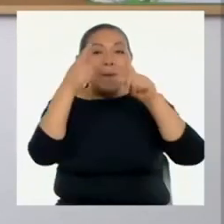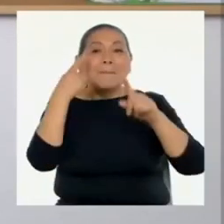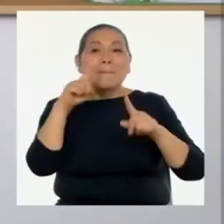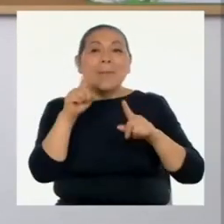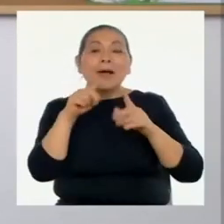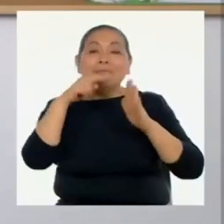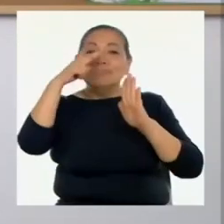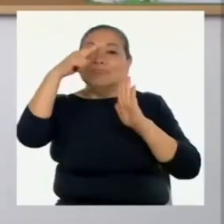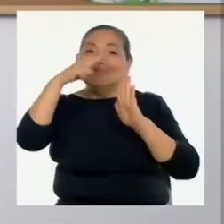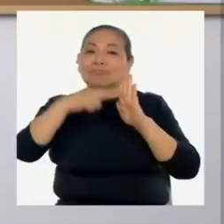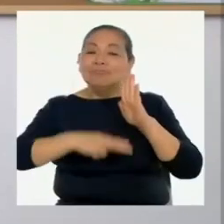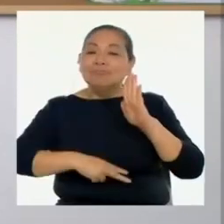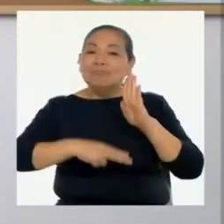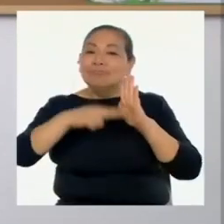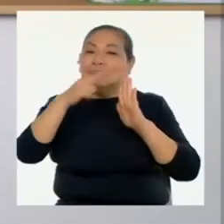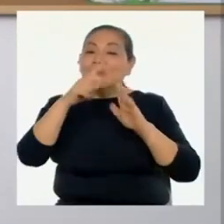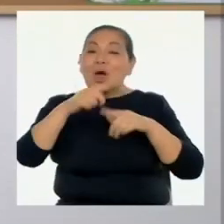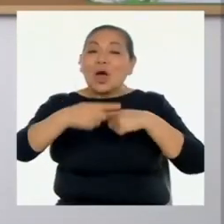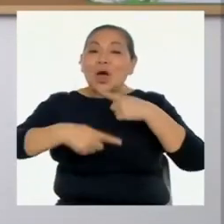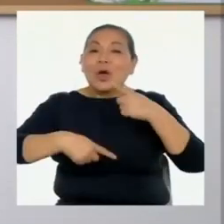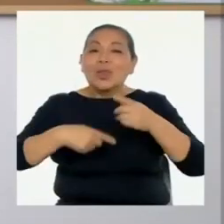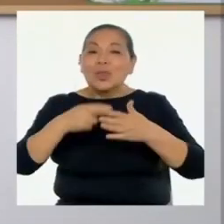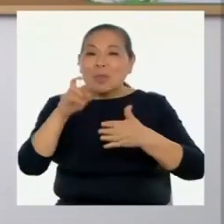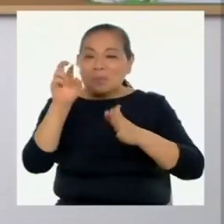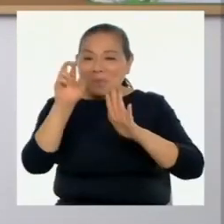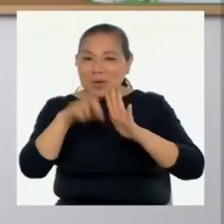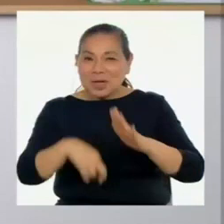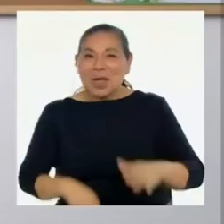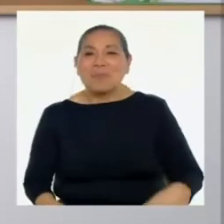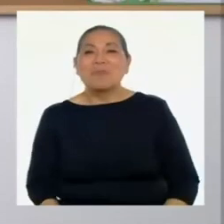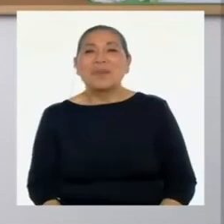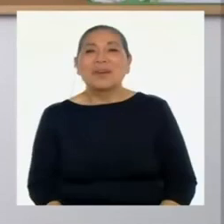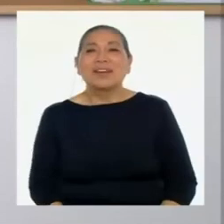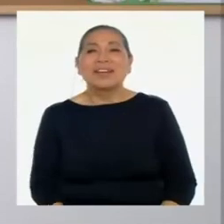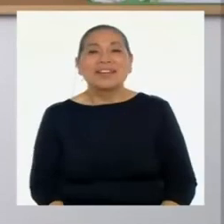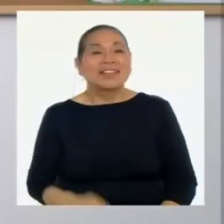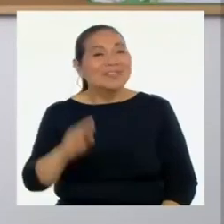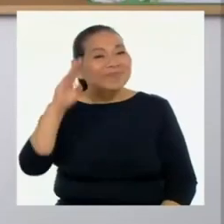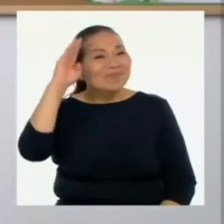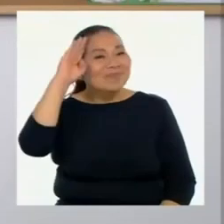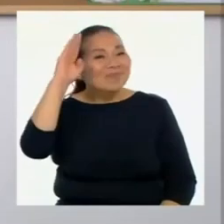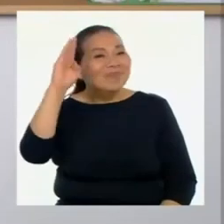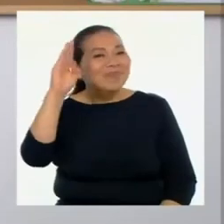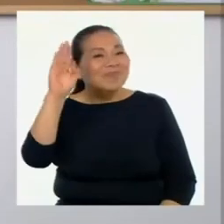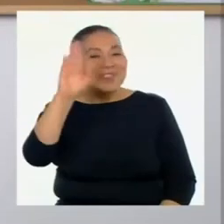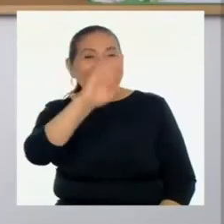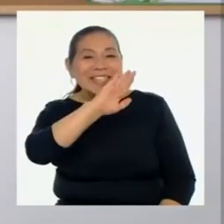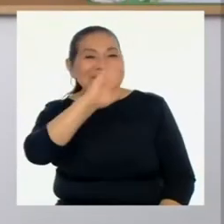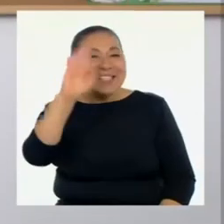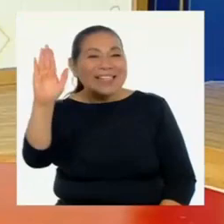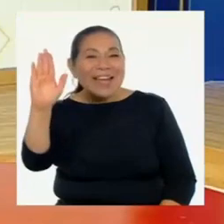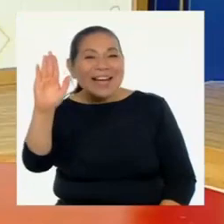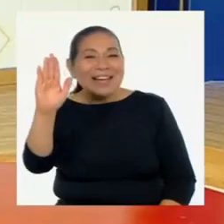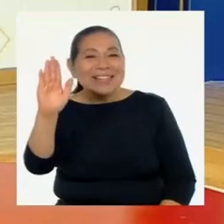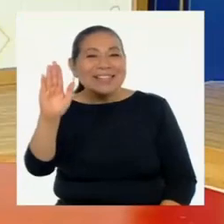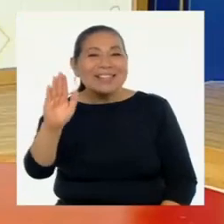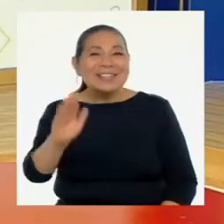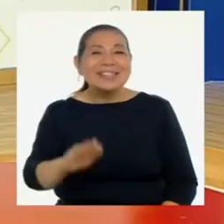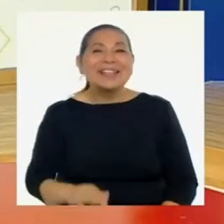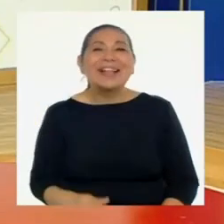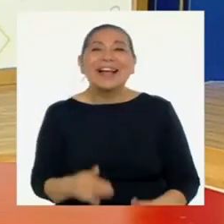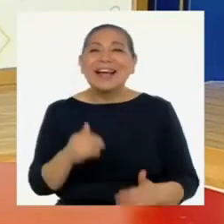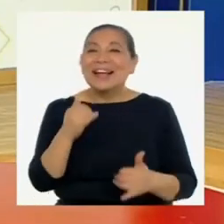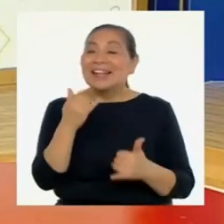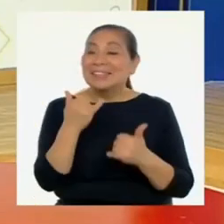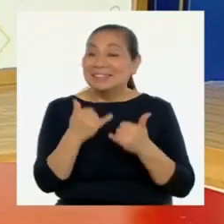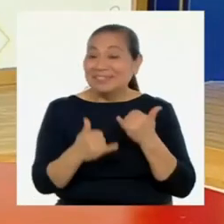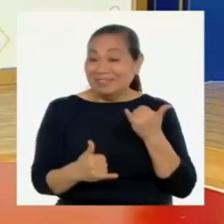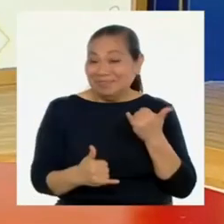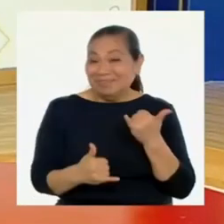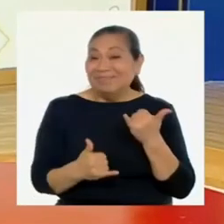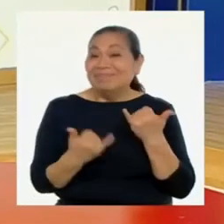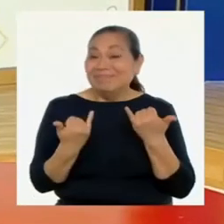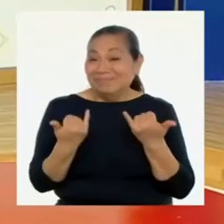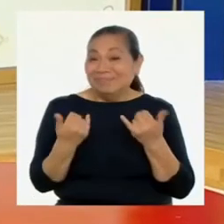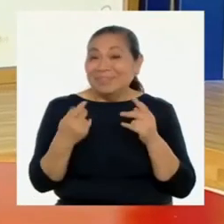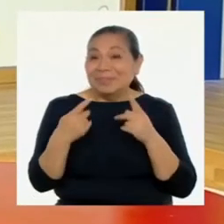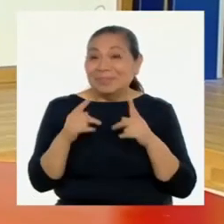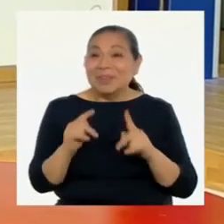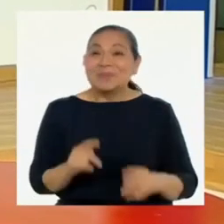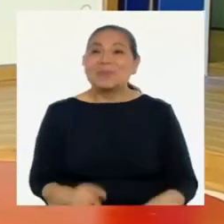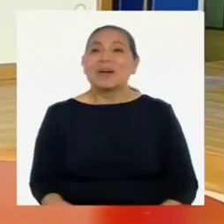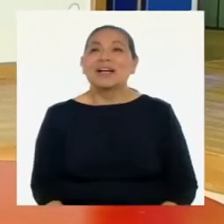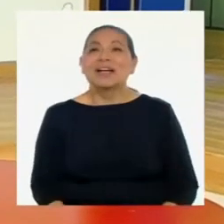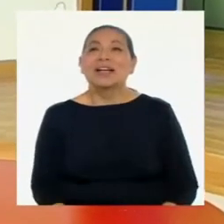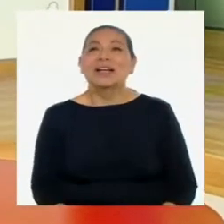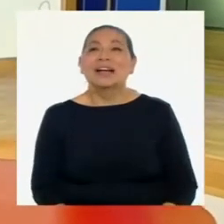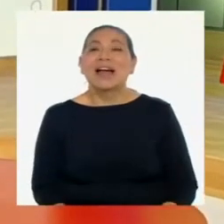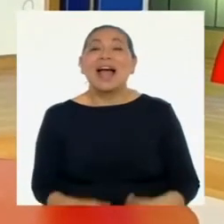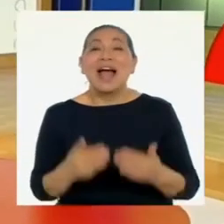afiches para revisarlos en el siguiente programa. ¡Nos vemos pronto! Llegamos al final del